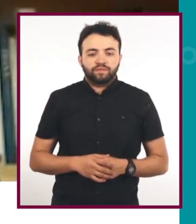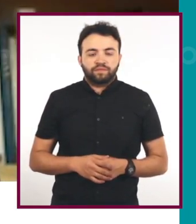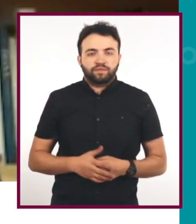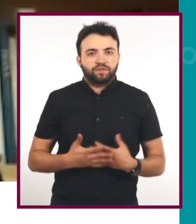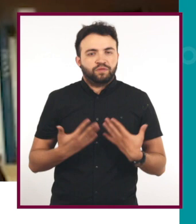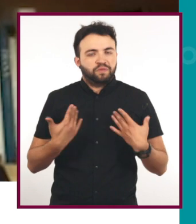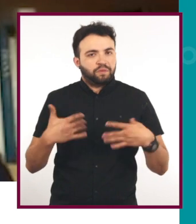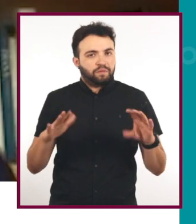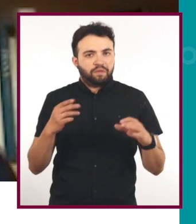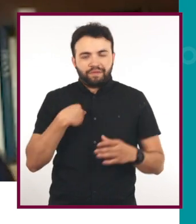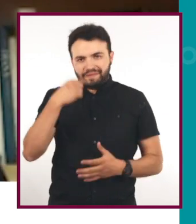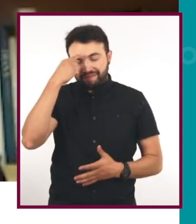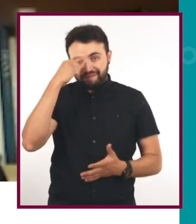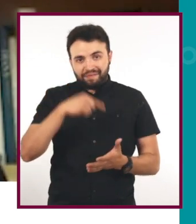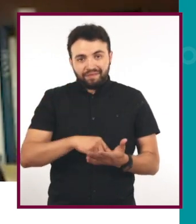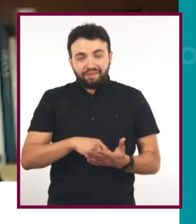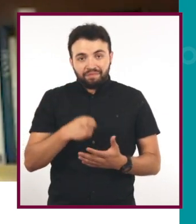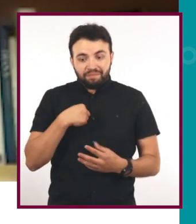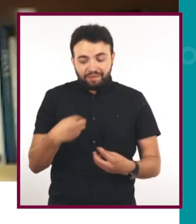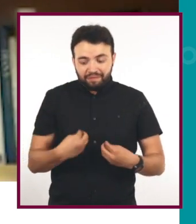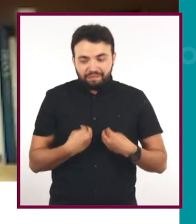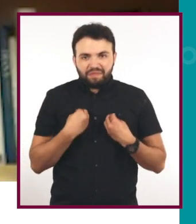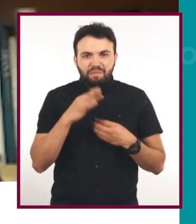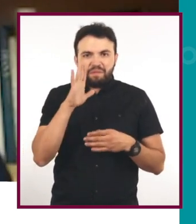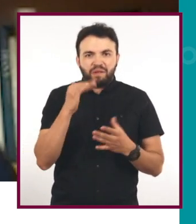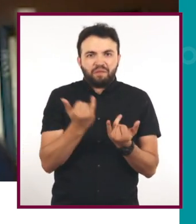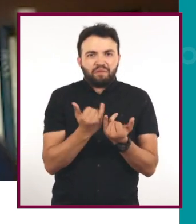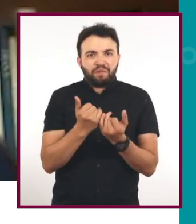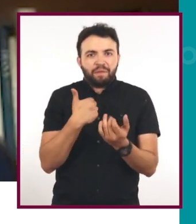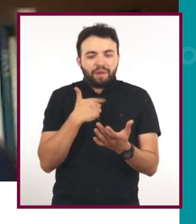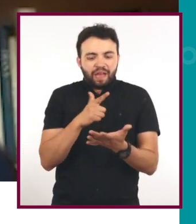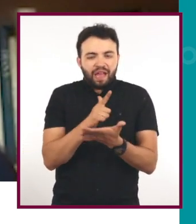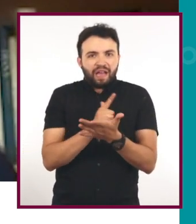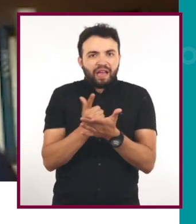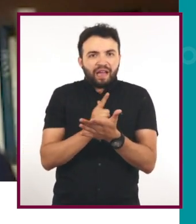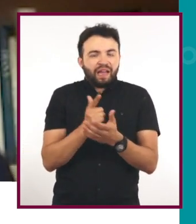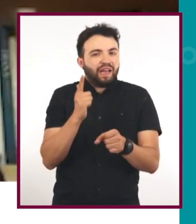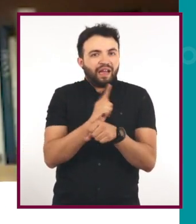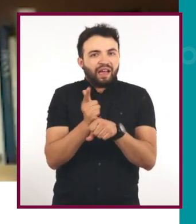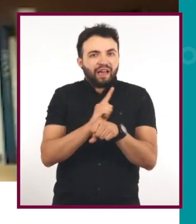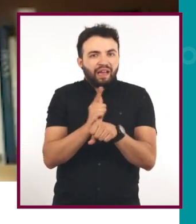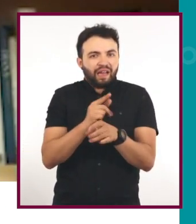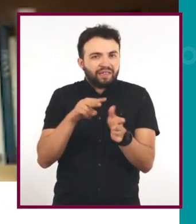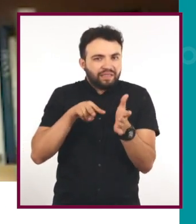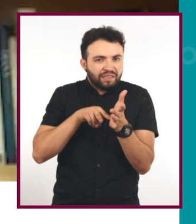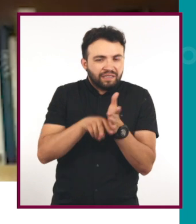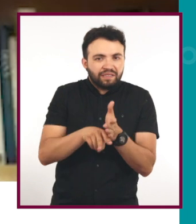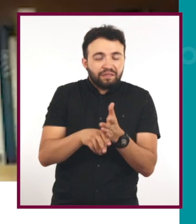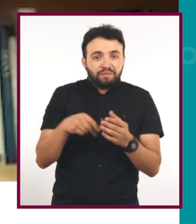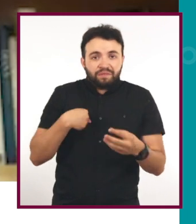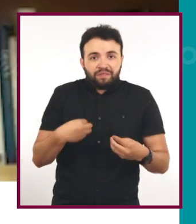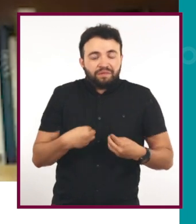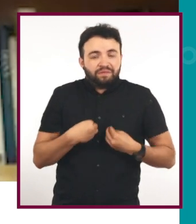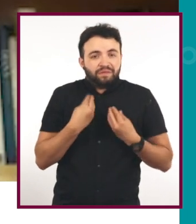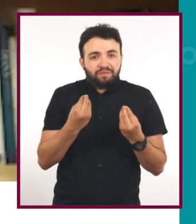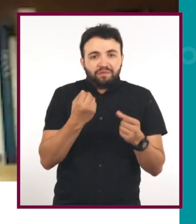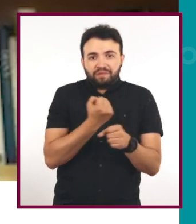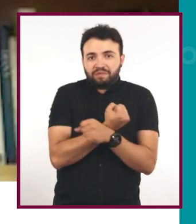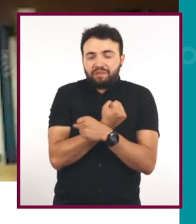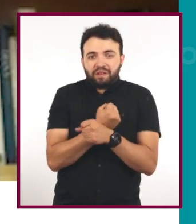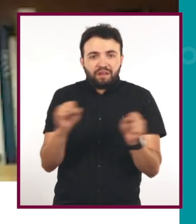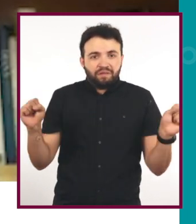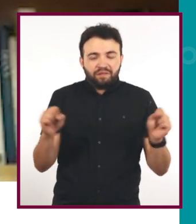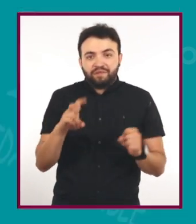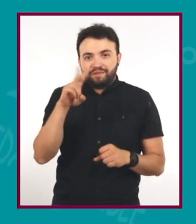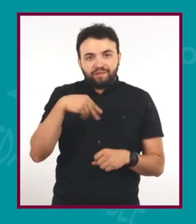Sería una vida muy gris, sería una vida muy plana, sería una vida pues muy aburrida, la verdad. Muy,